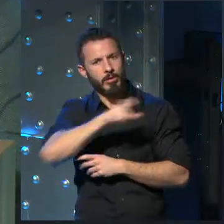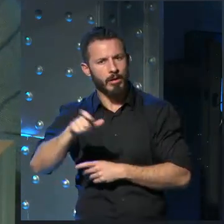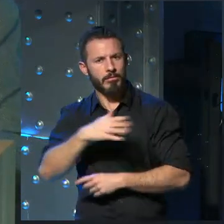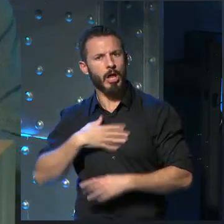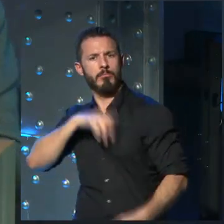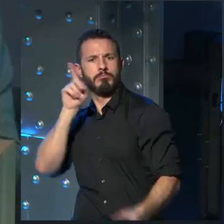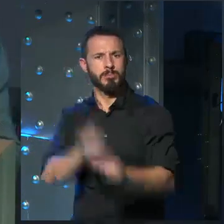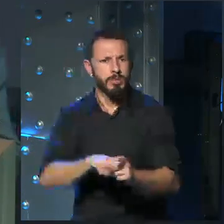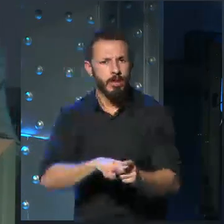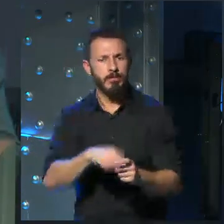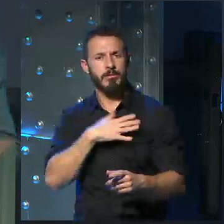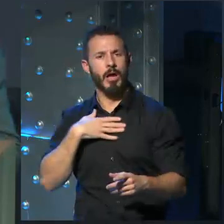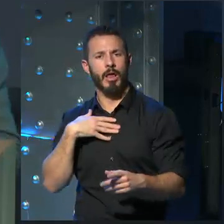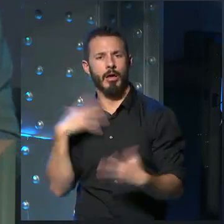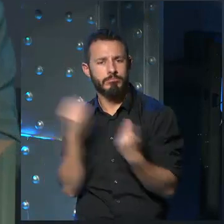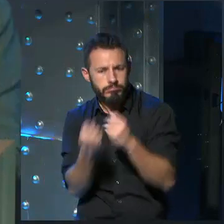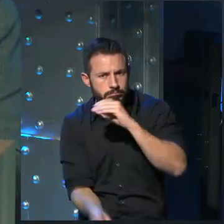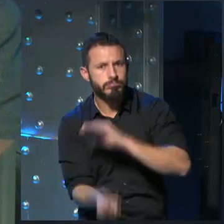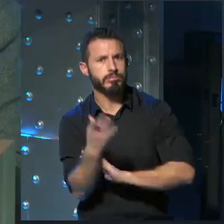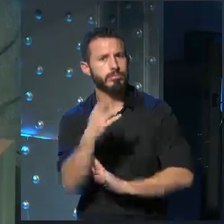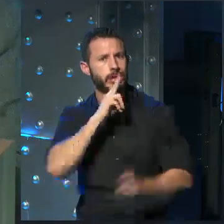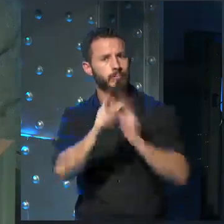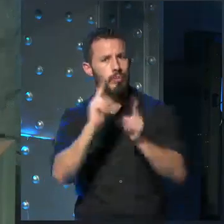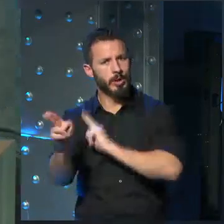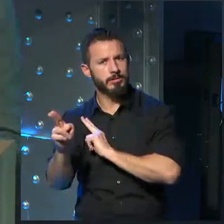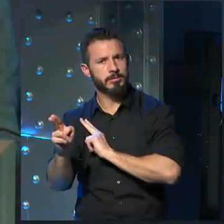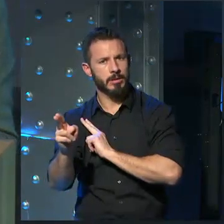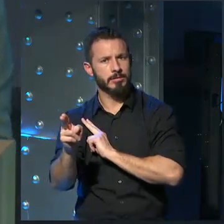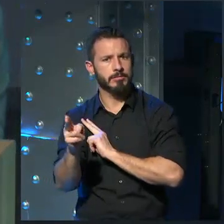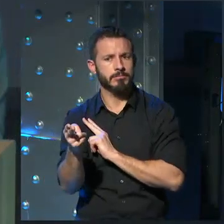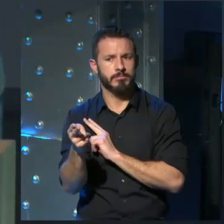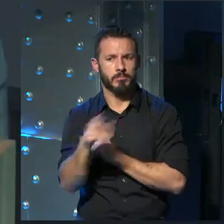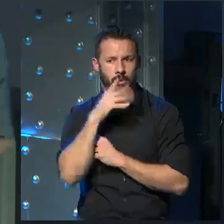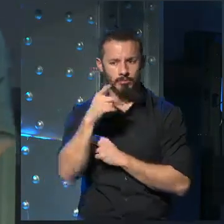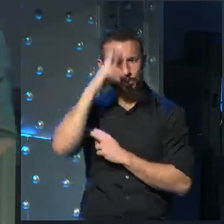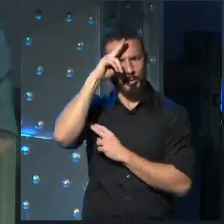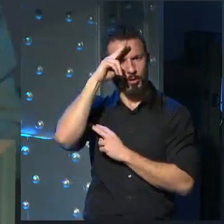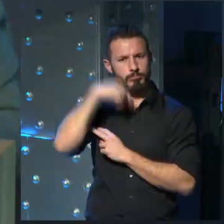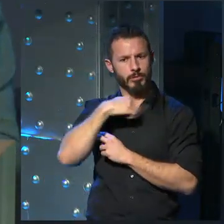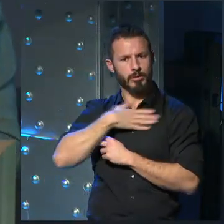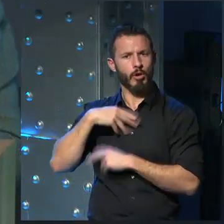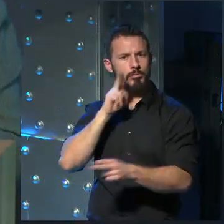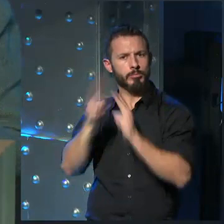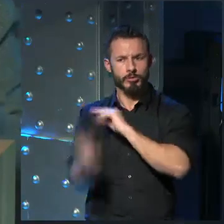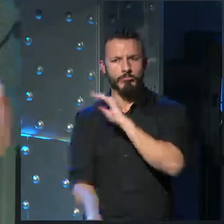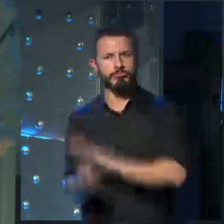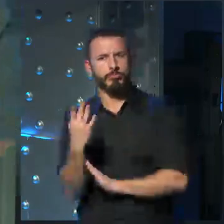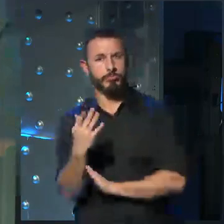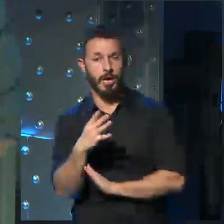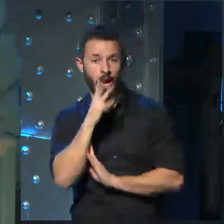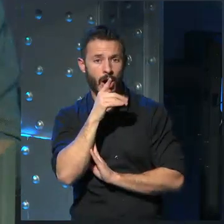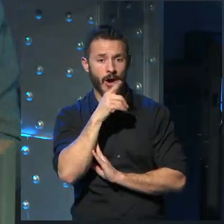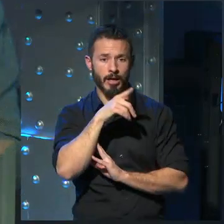participar y co-crear esas respuestas a lo que le preocupa. Esos nuevos hábitos, esos